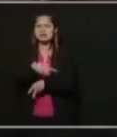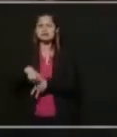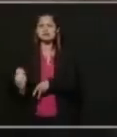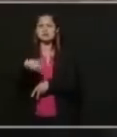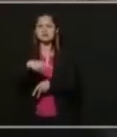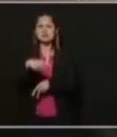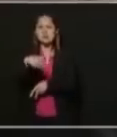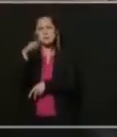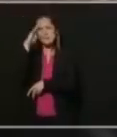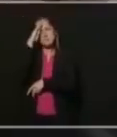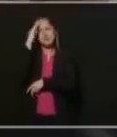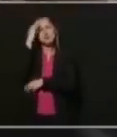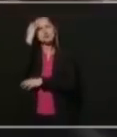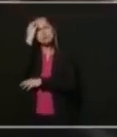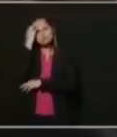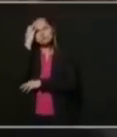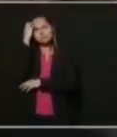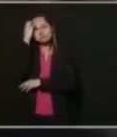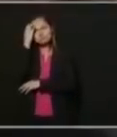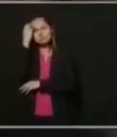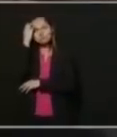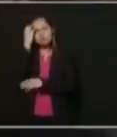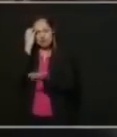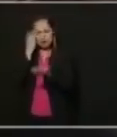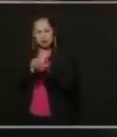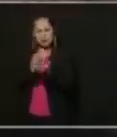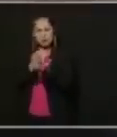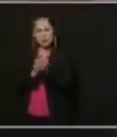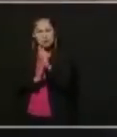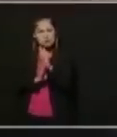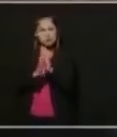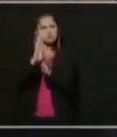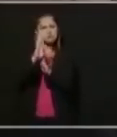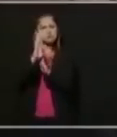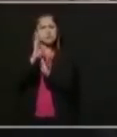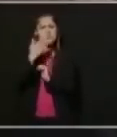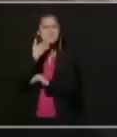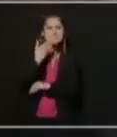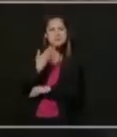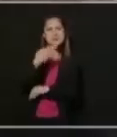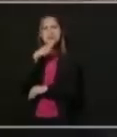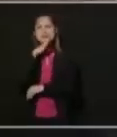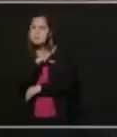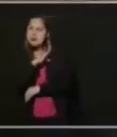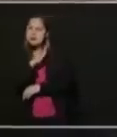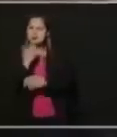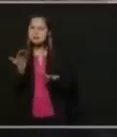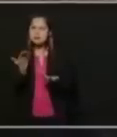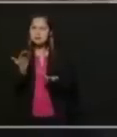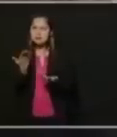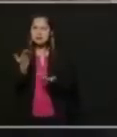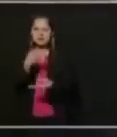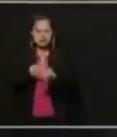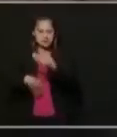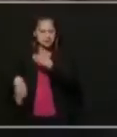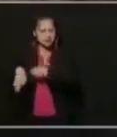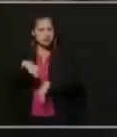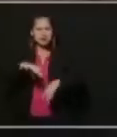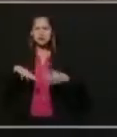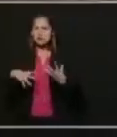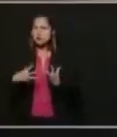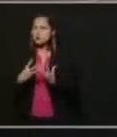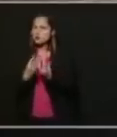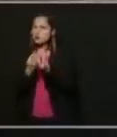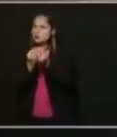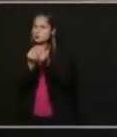económica y social de nuestro pueblo. Y tomemos siempre, entre todos, los acuerdos